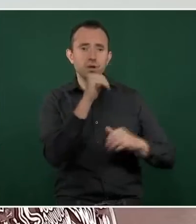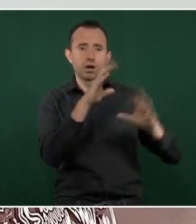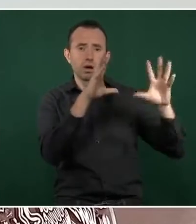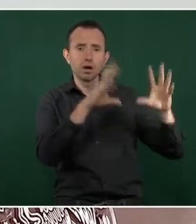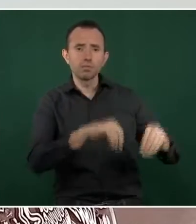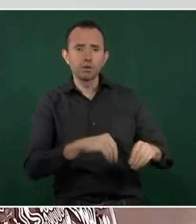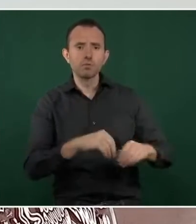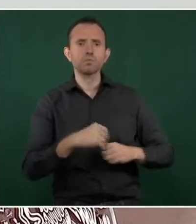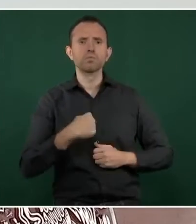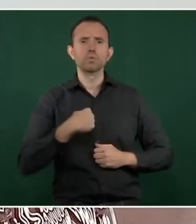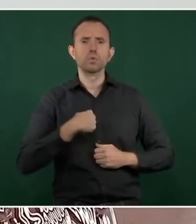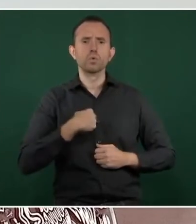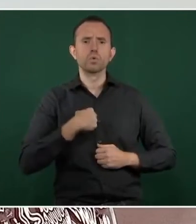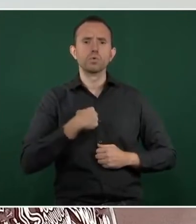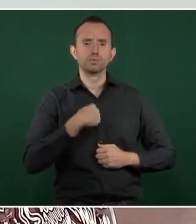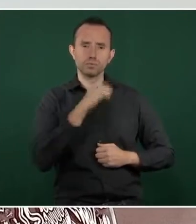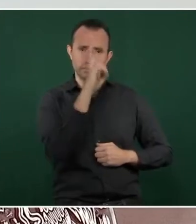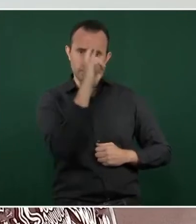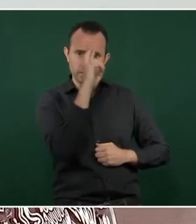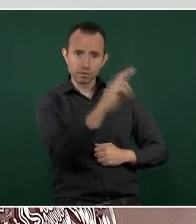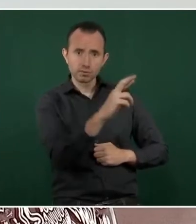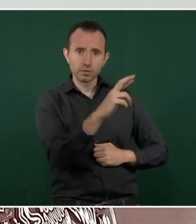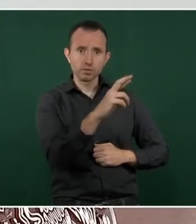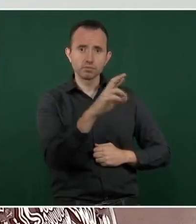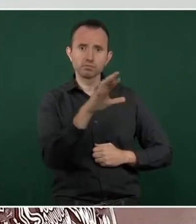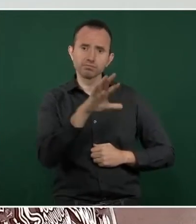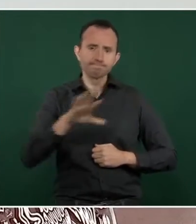luego quiero mucho al pueblo estadounidense.